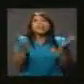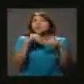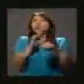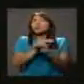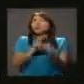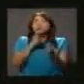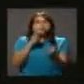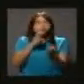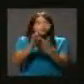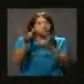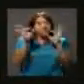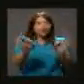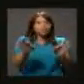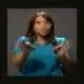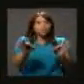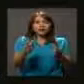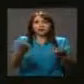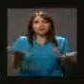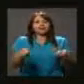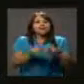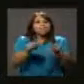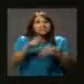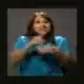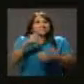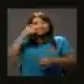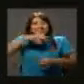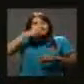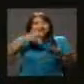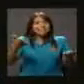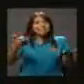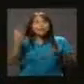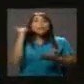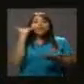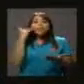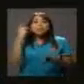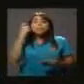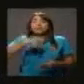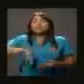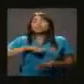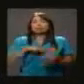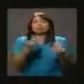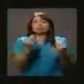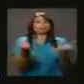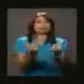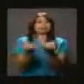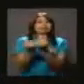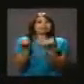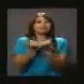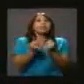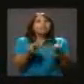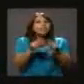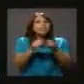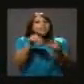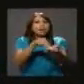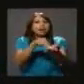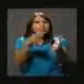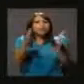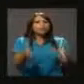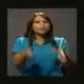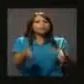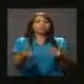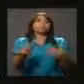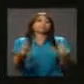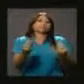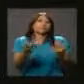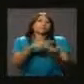O hasta para eso se presta el Colegio de Abogados para los chiles. ¿Por qué? Porque estamos saturados y ni qué decirles de los médicos qué va a hacer esa serie de Doctor